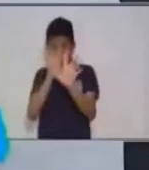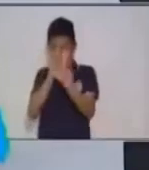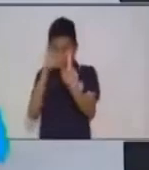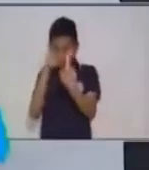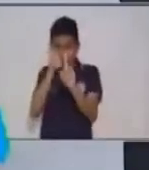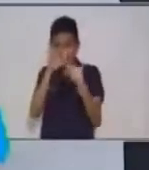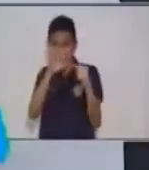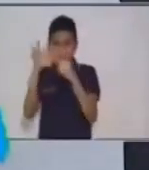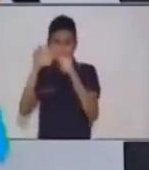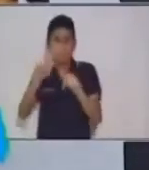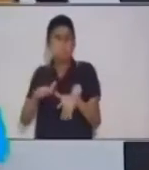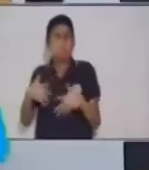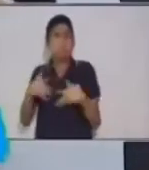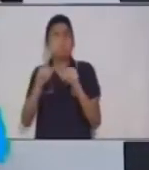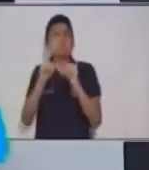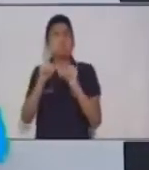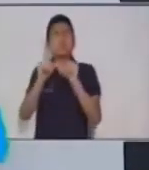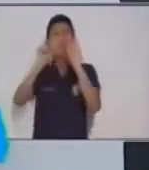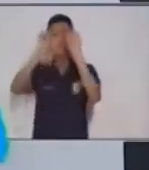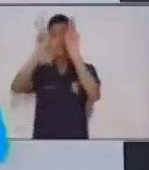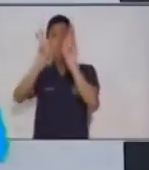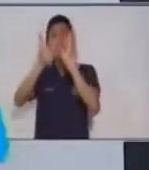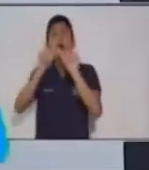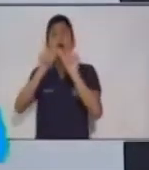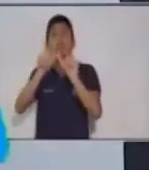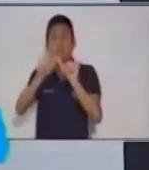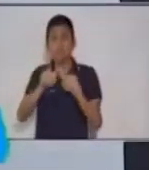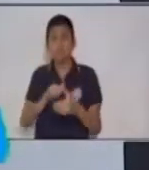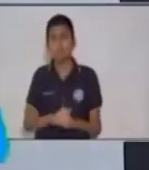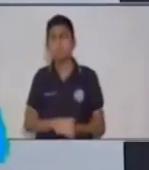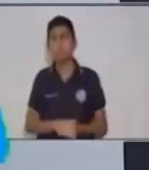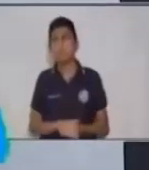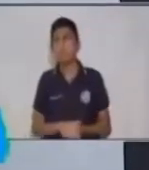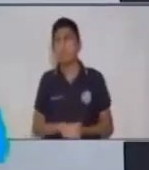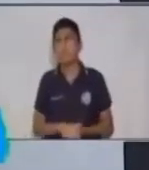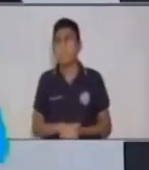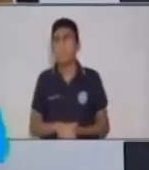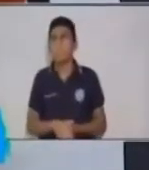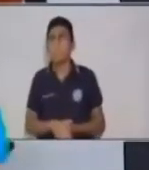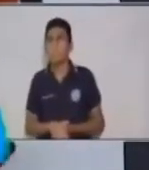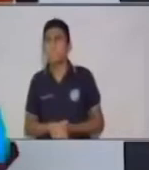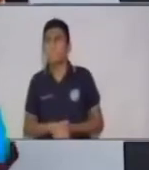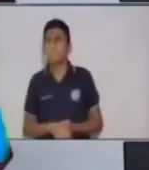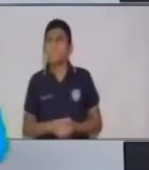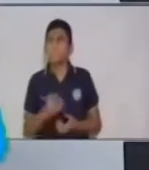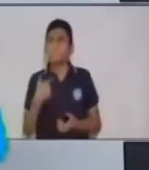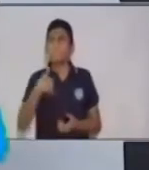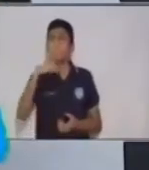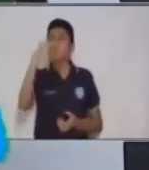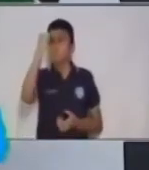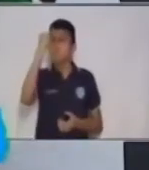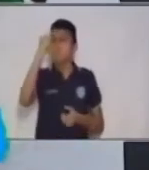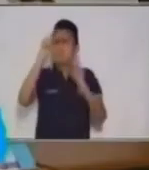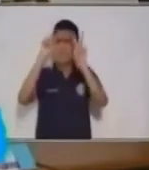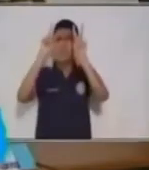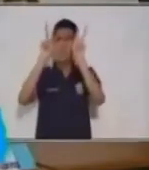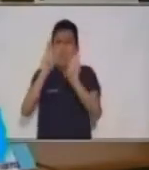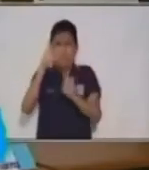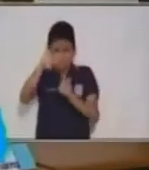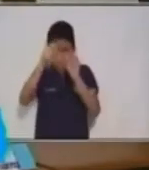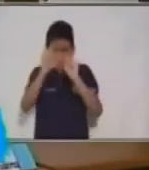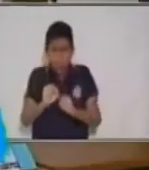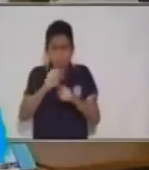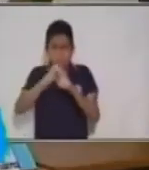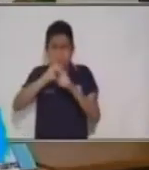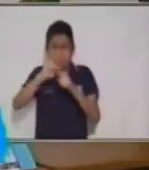ello, vas a poder continuar con el tema. ¿Te parece? Claro, me parece. Yo sé que este es un repaso del que pudiste haber dado y